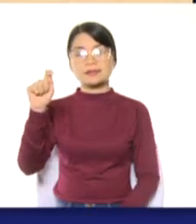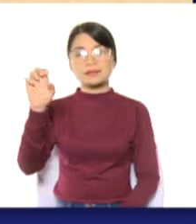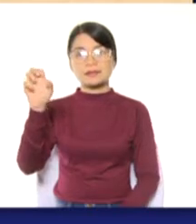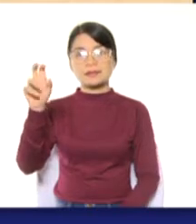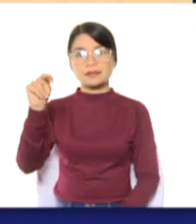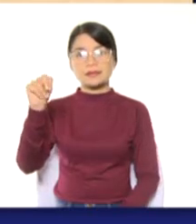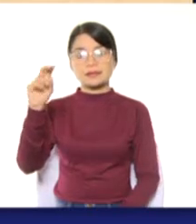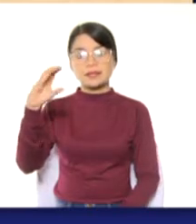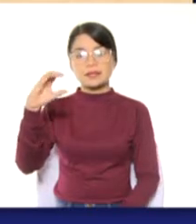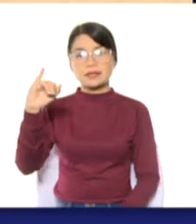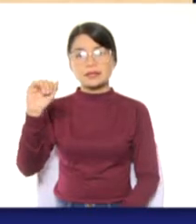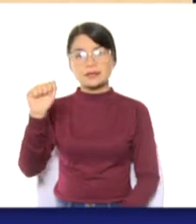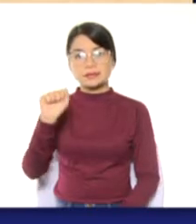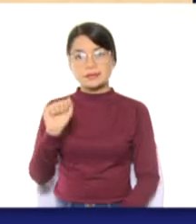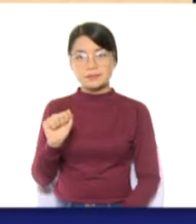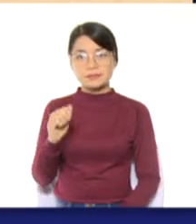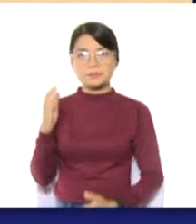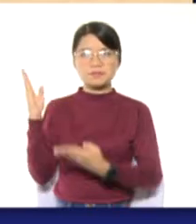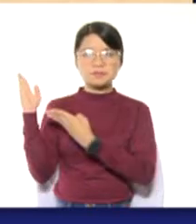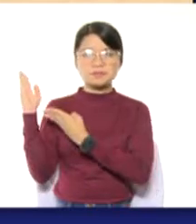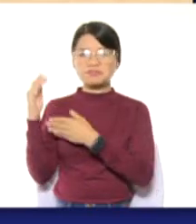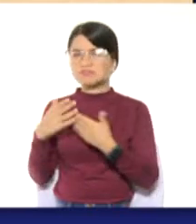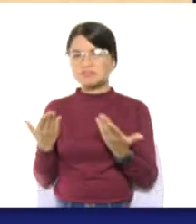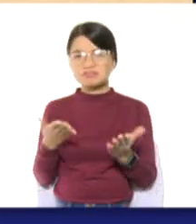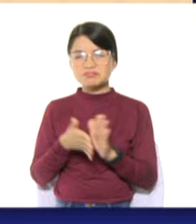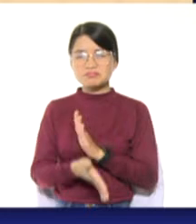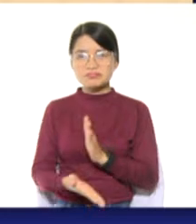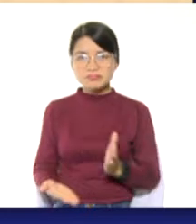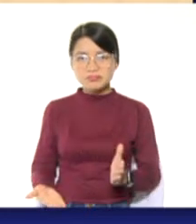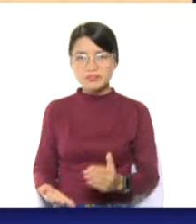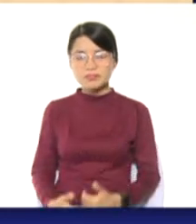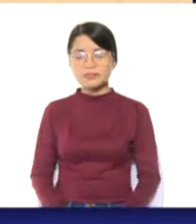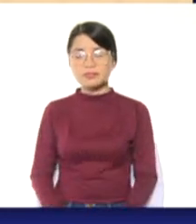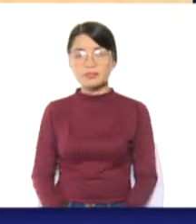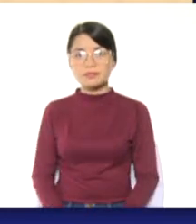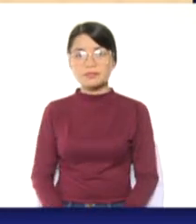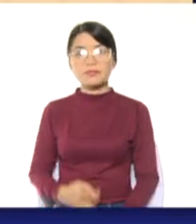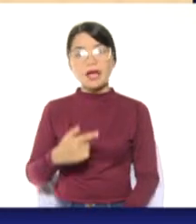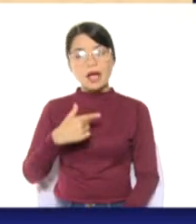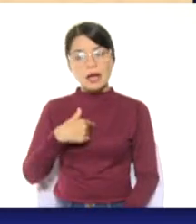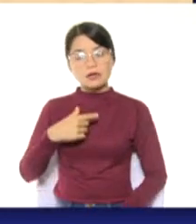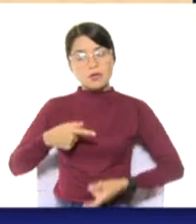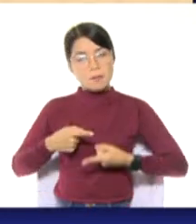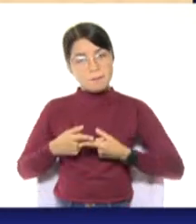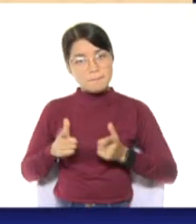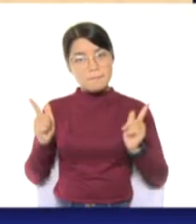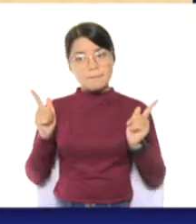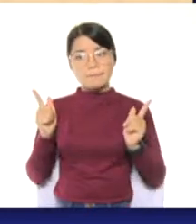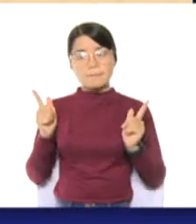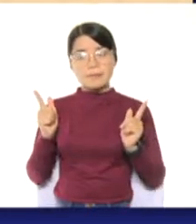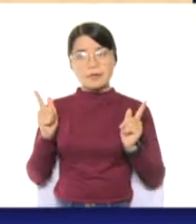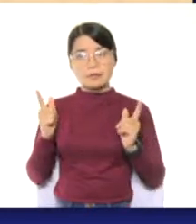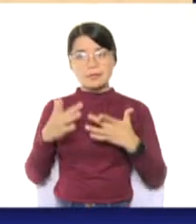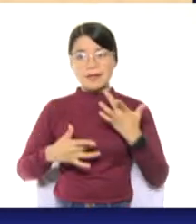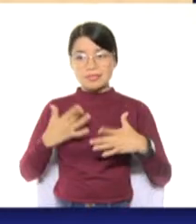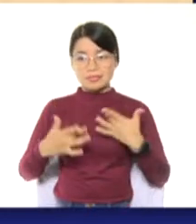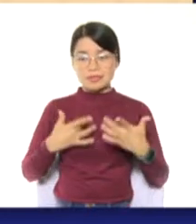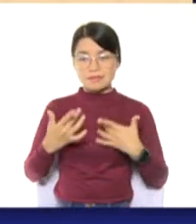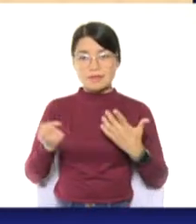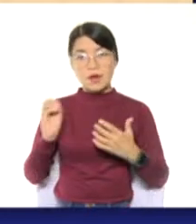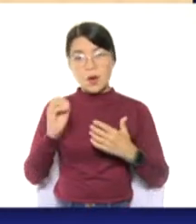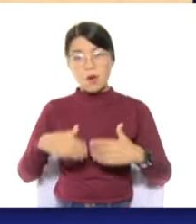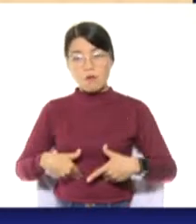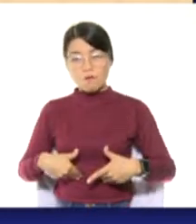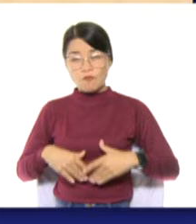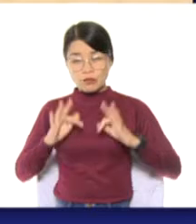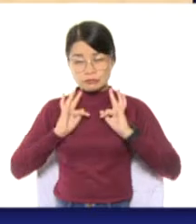resistencia, como una capacidad física, particularmente es aquella que nos permite llevar a cabo una actividad o esfuerzo físico durante